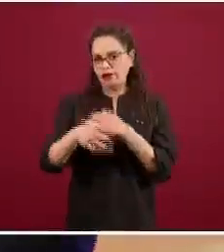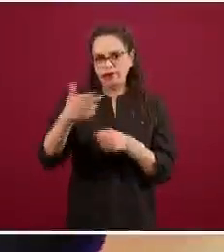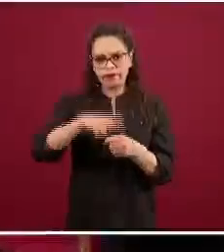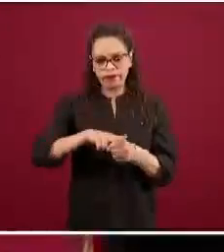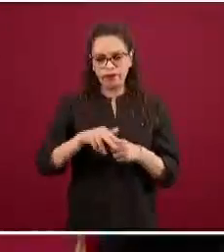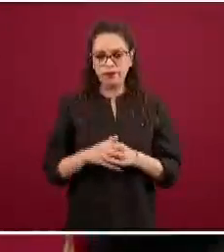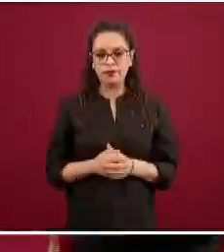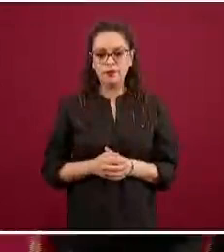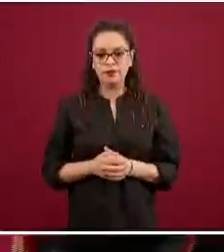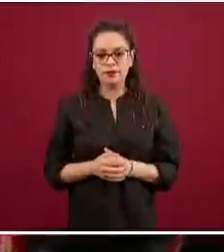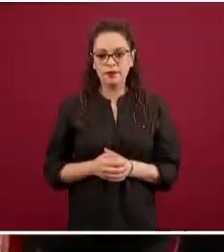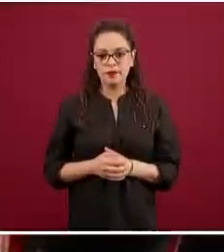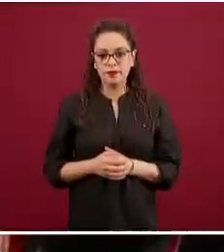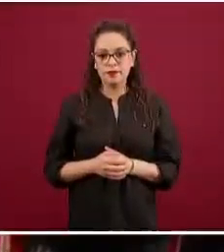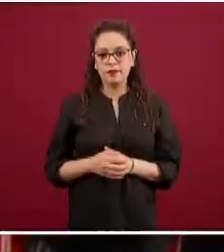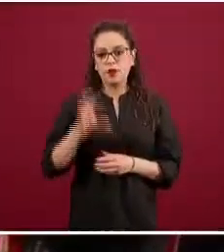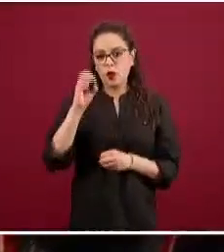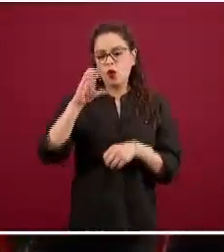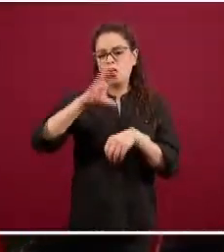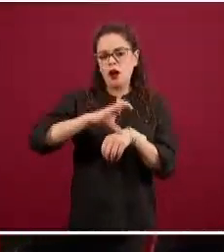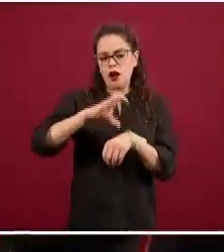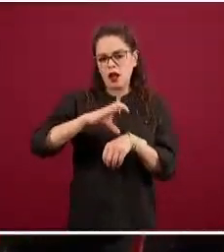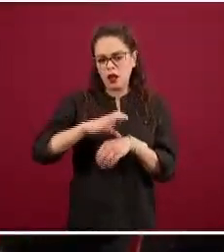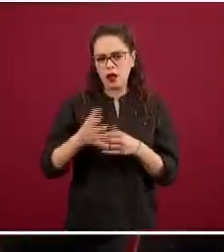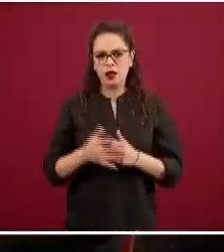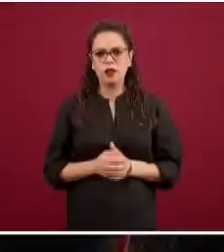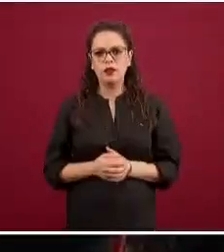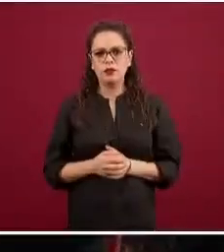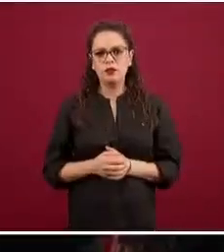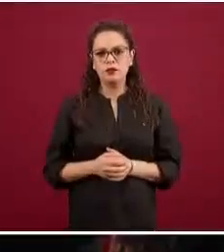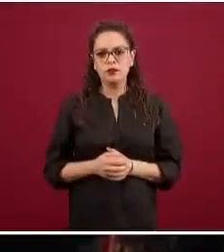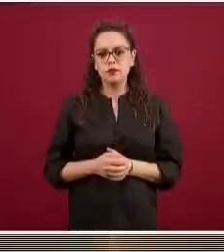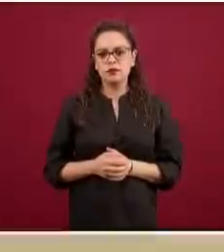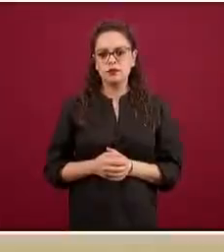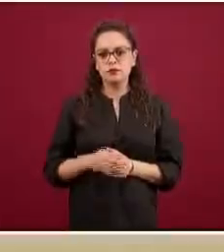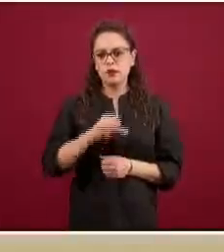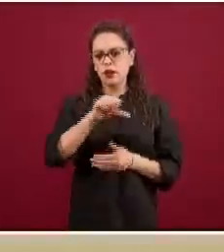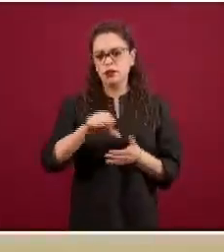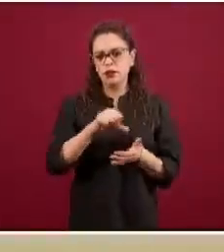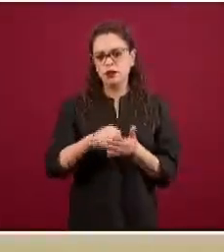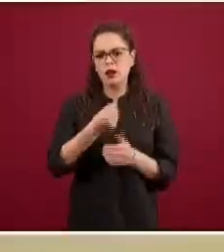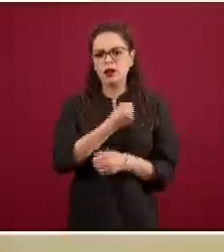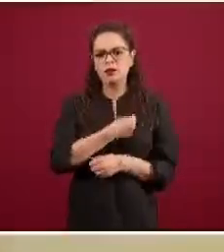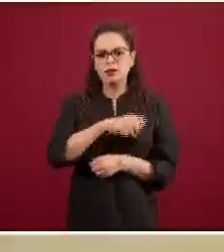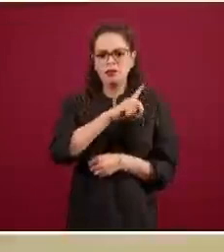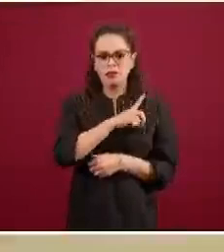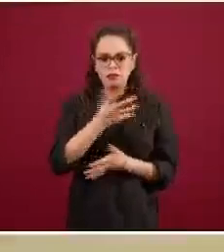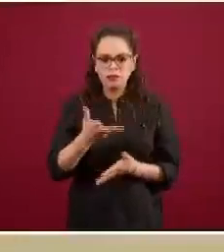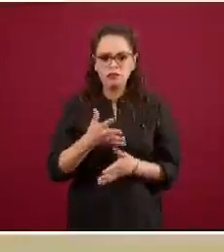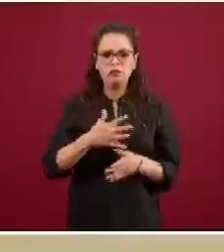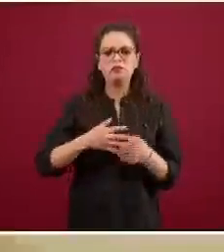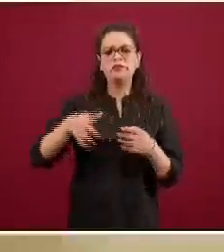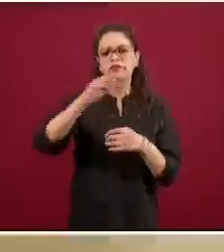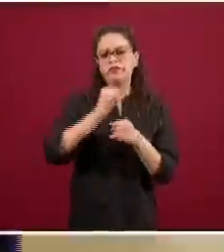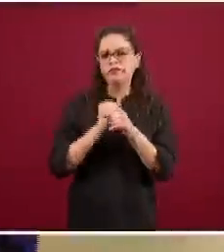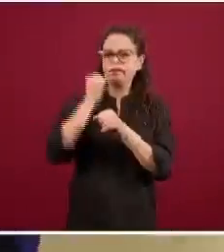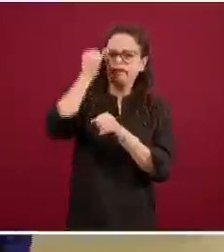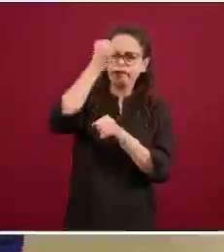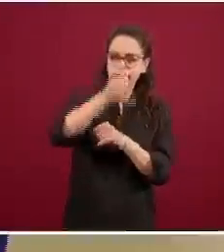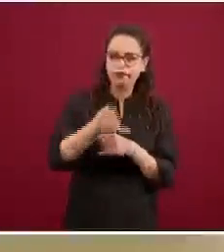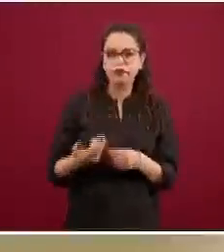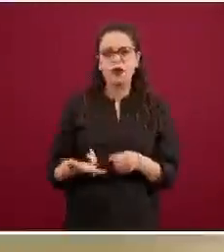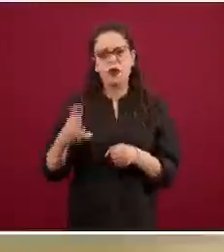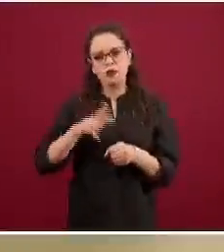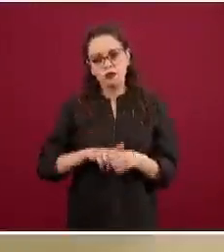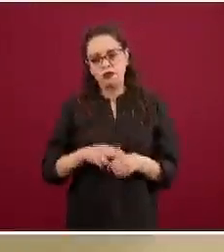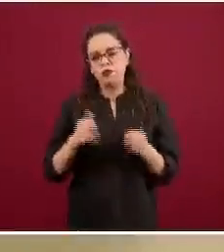Unidades de salud en medicina familiar, centros de salud, rurales y urbanos, hospitales, pequeños,